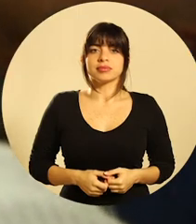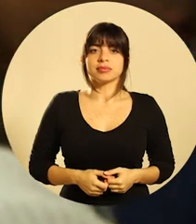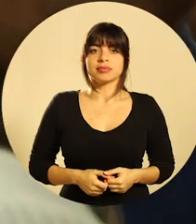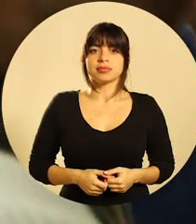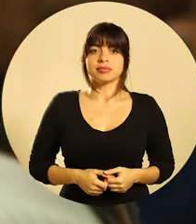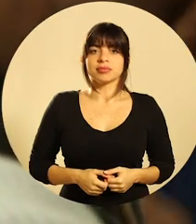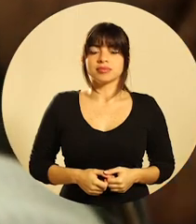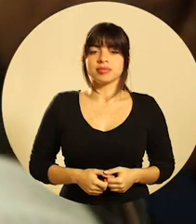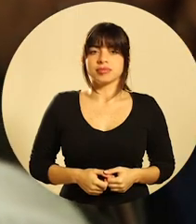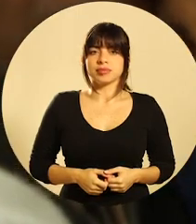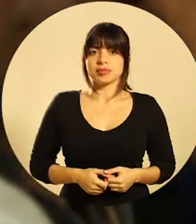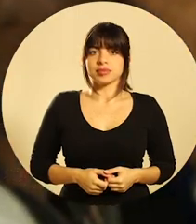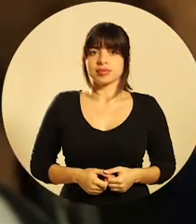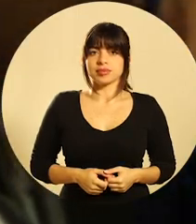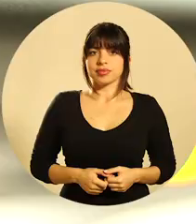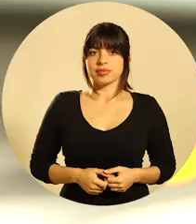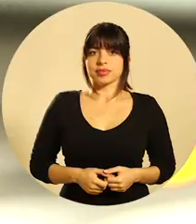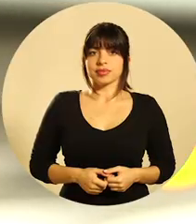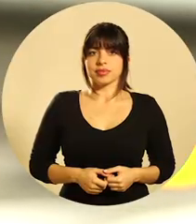siempre. La puerta.